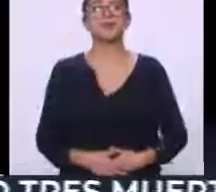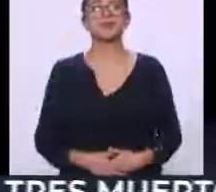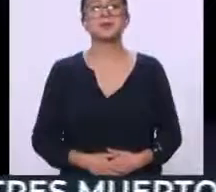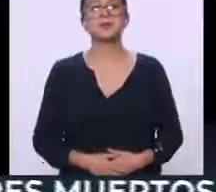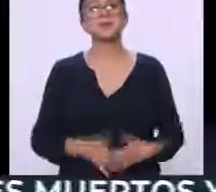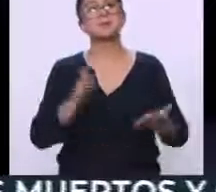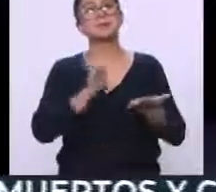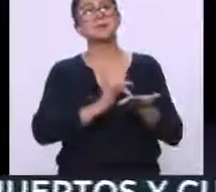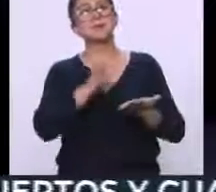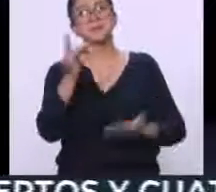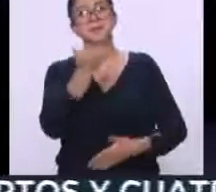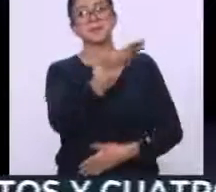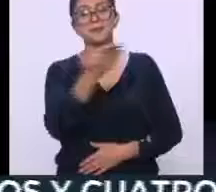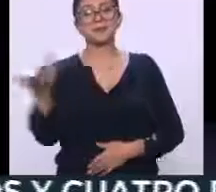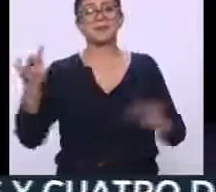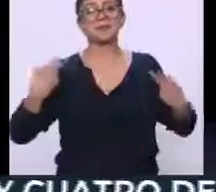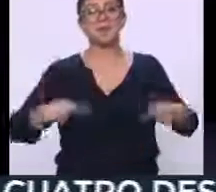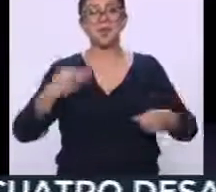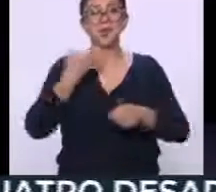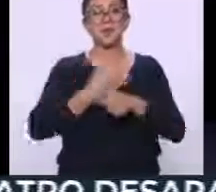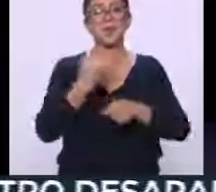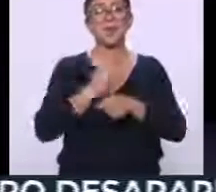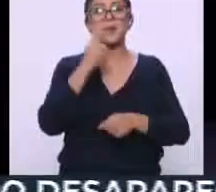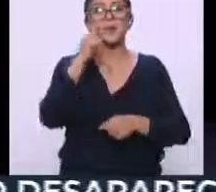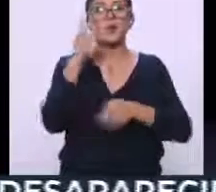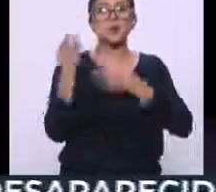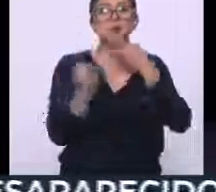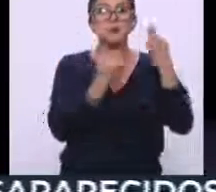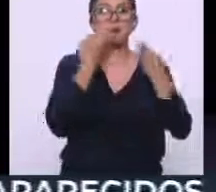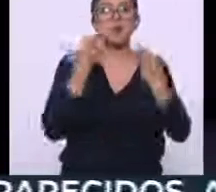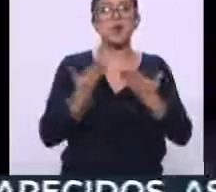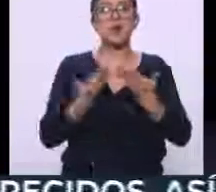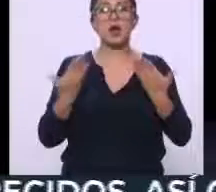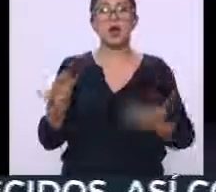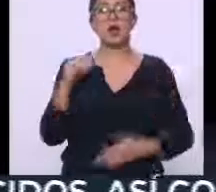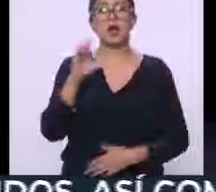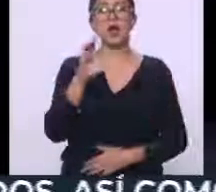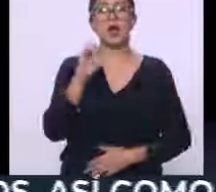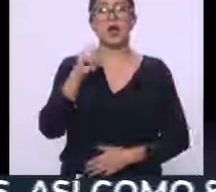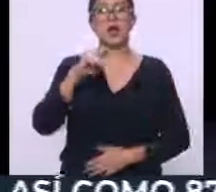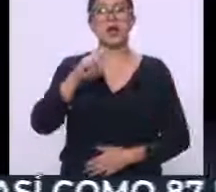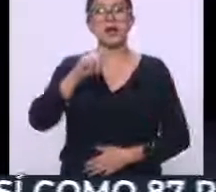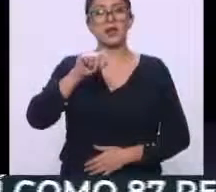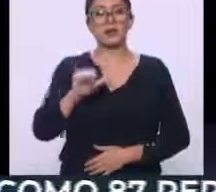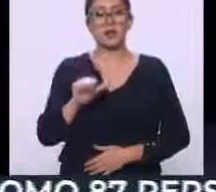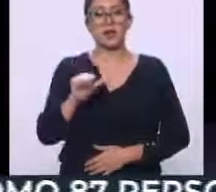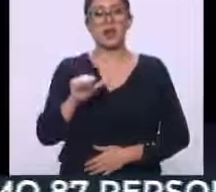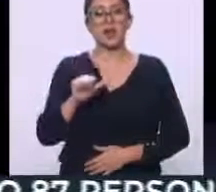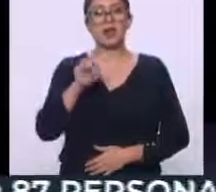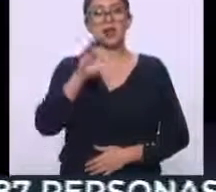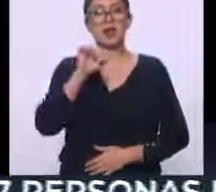muchas gracias por habernos acompañado. Sigue Conecta Cultura. La cartelera. Conecta cartelera Sí. cultural.